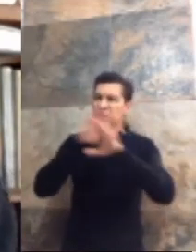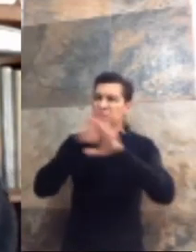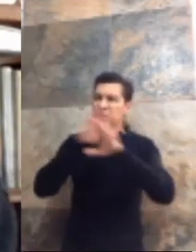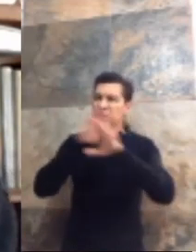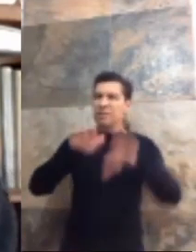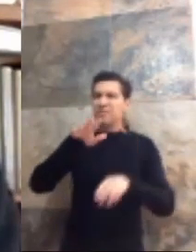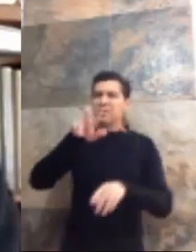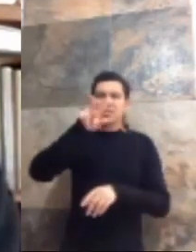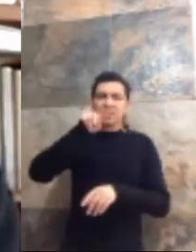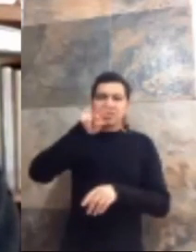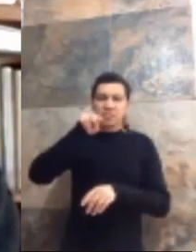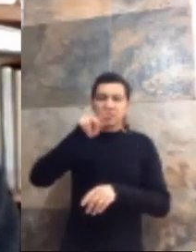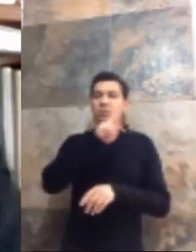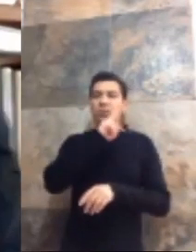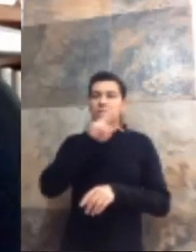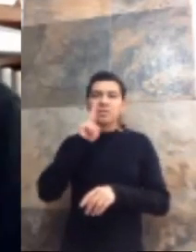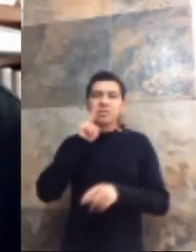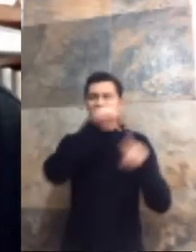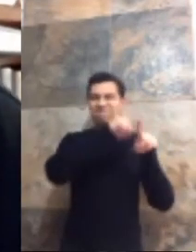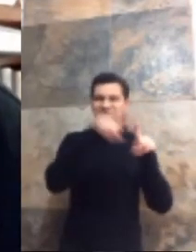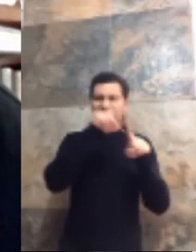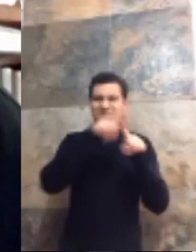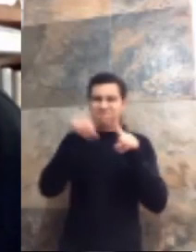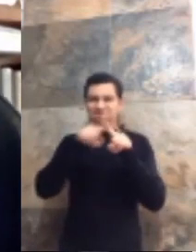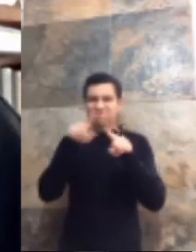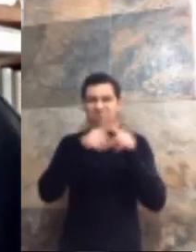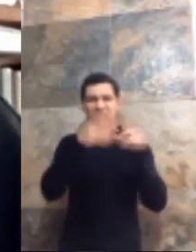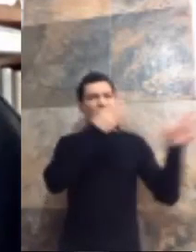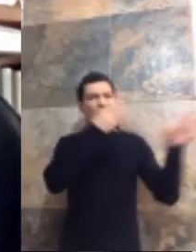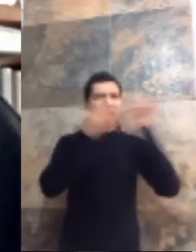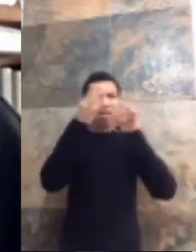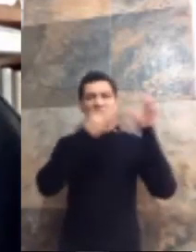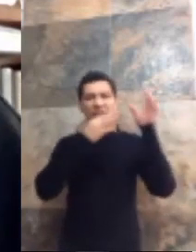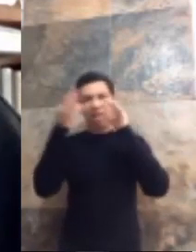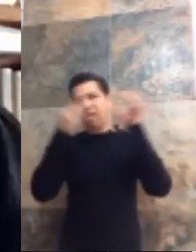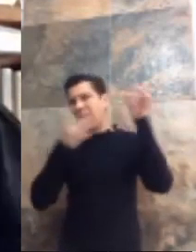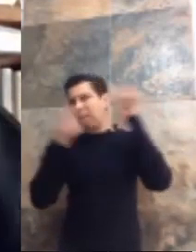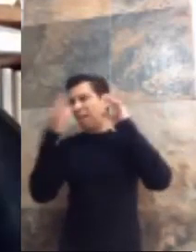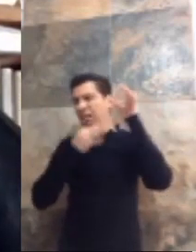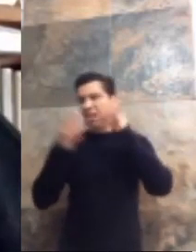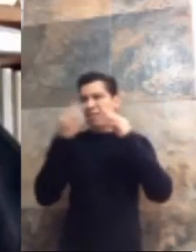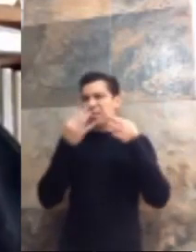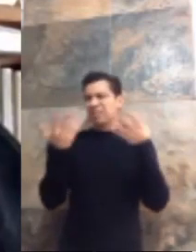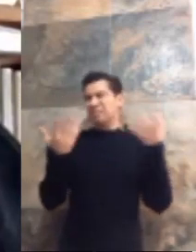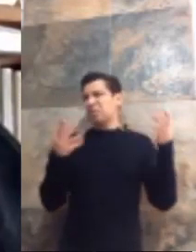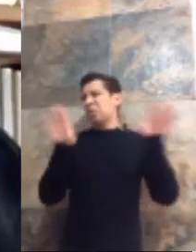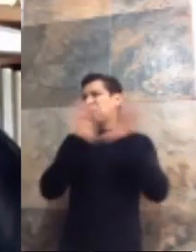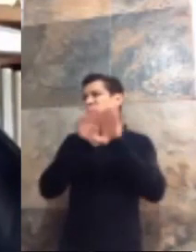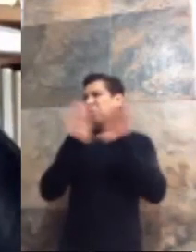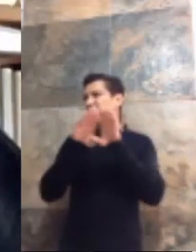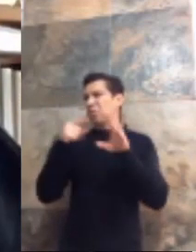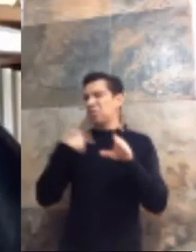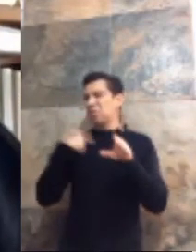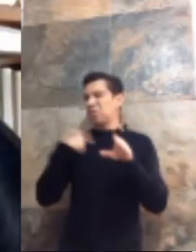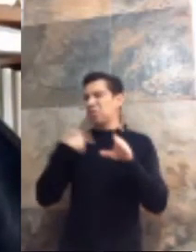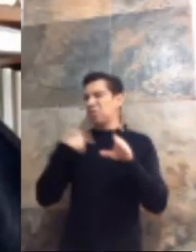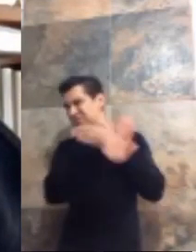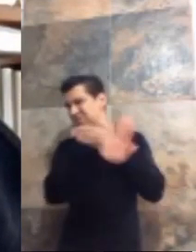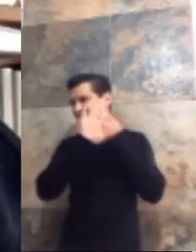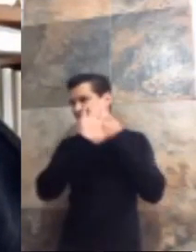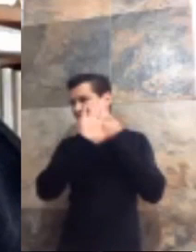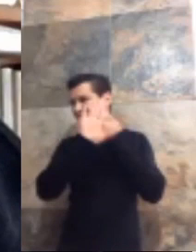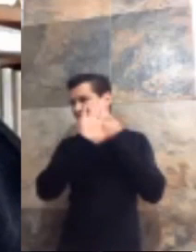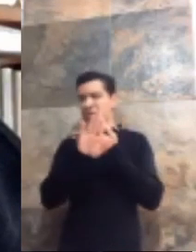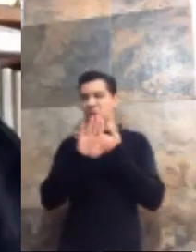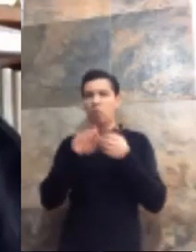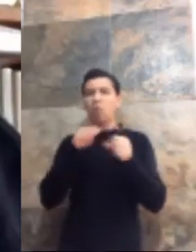medios y que se refleja en una pregunta de cómo lidiar con aquella información que de alguna